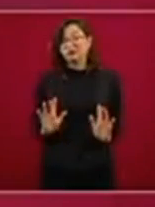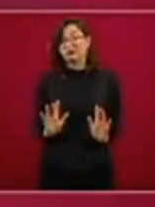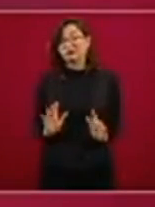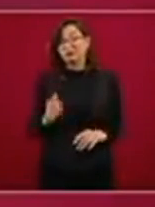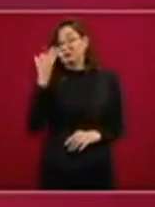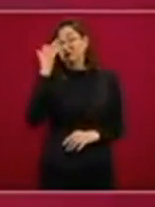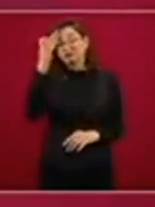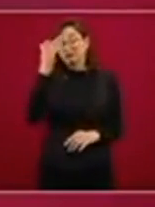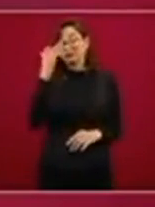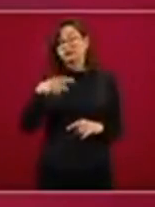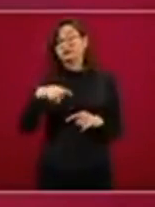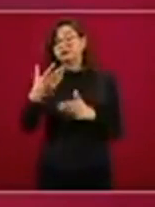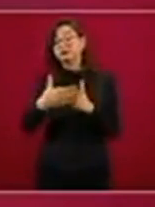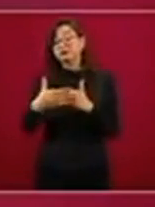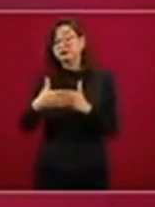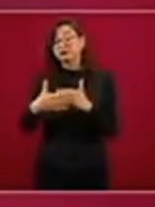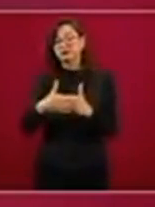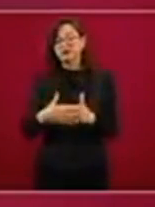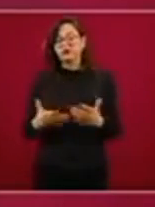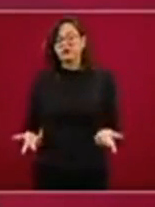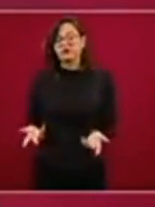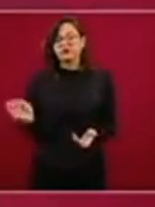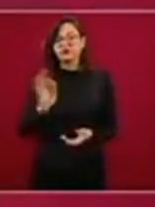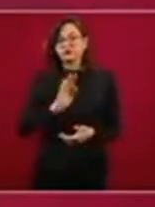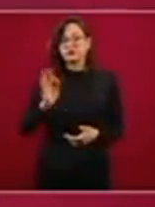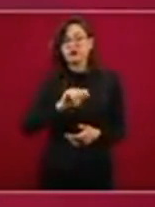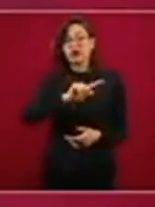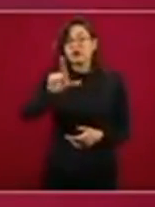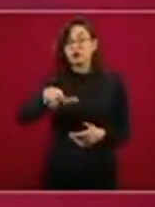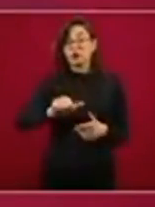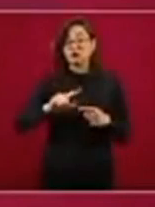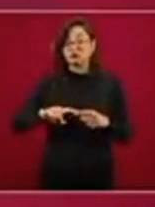porque legalmente no se podría solicitar después.